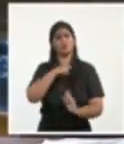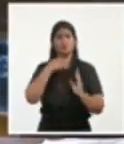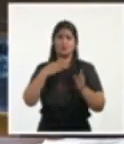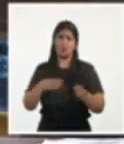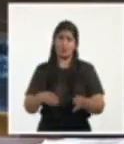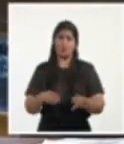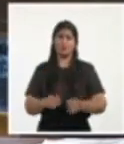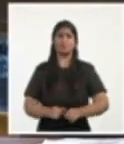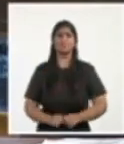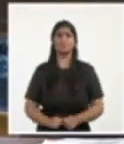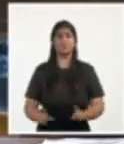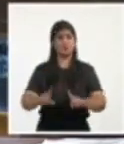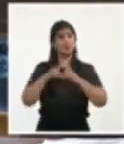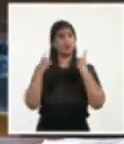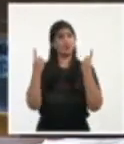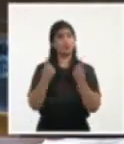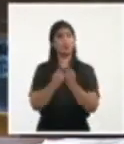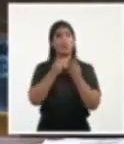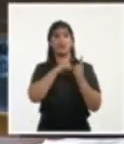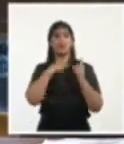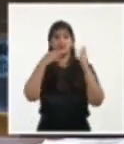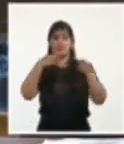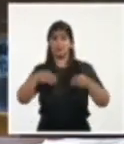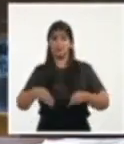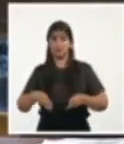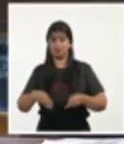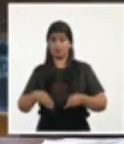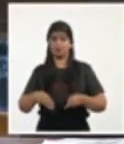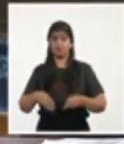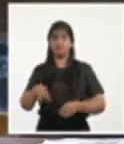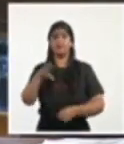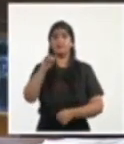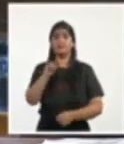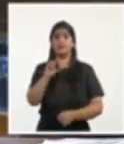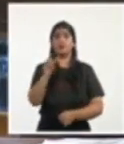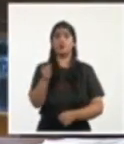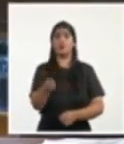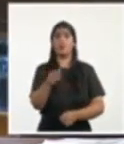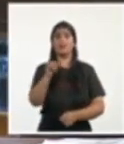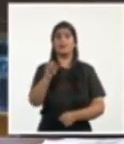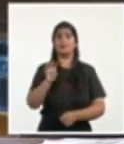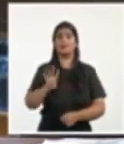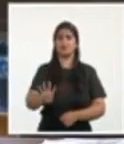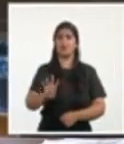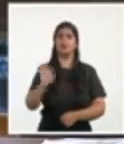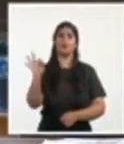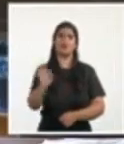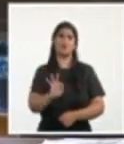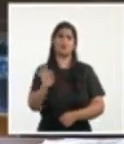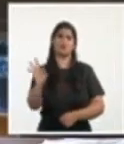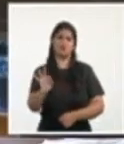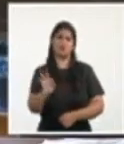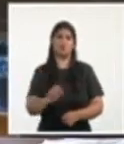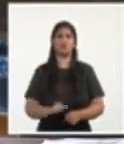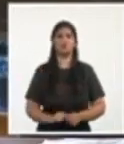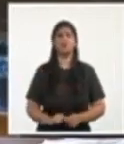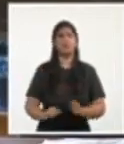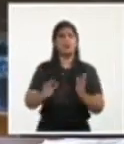letalidad acumulada hasta el cierre de la semana 27 es de 0,64. En el mes en curso la letalidad es